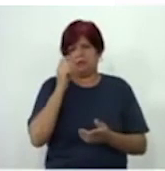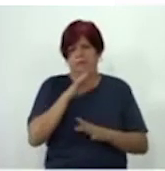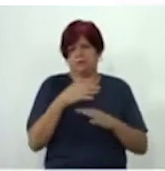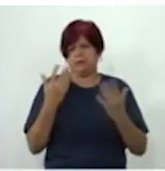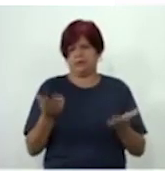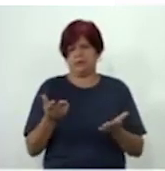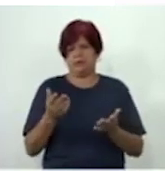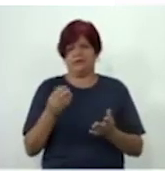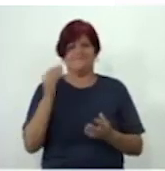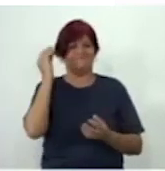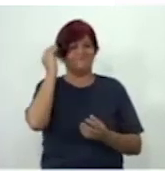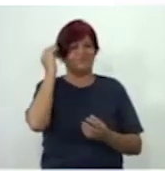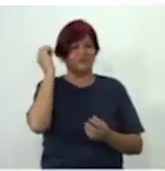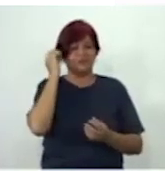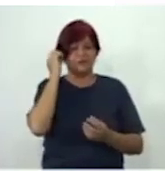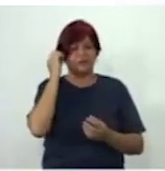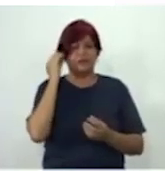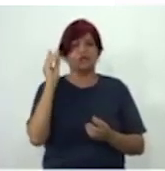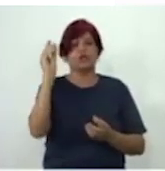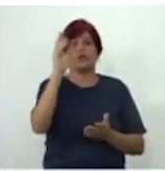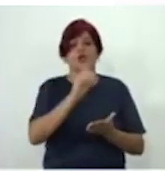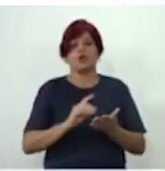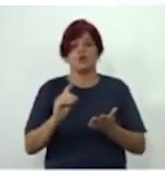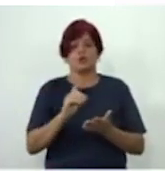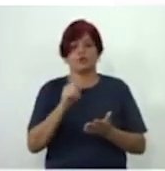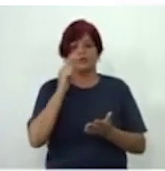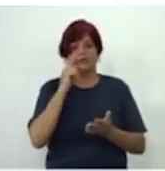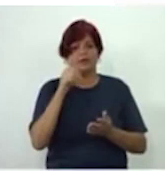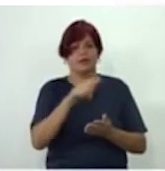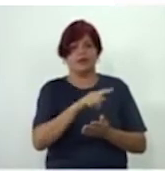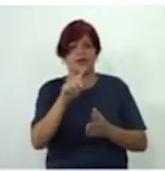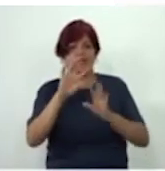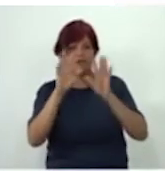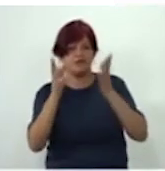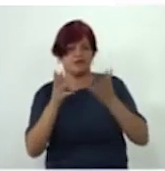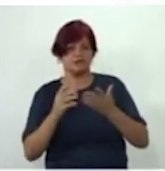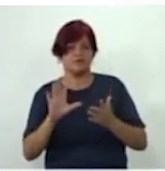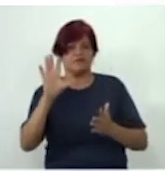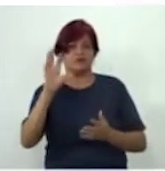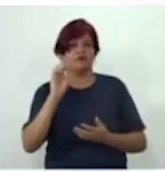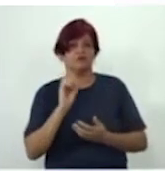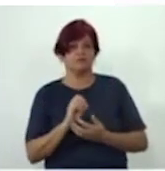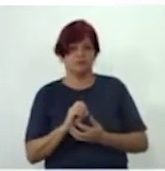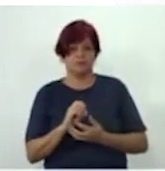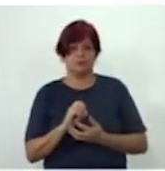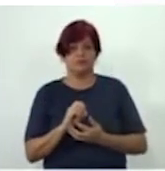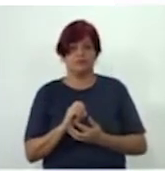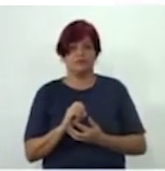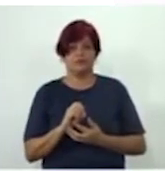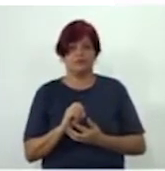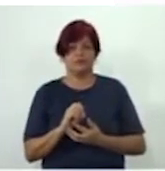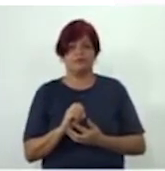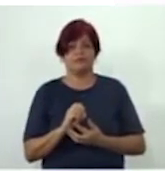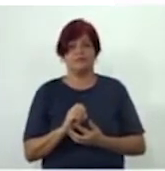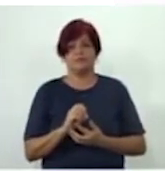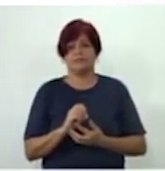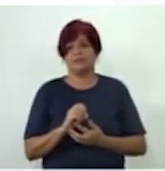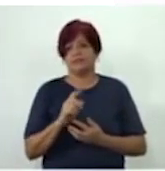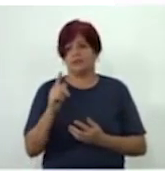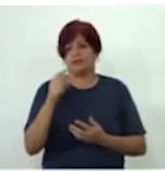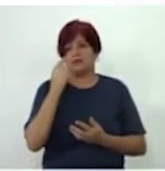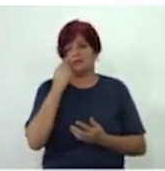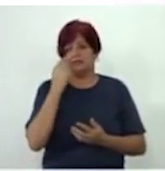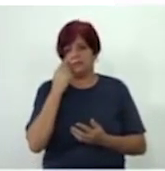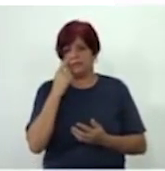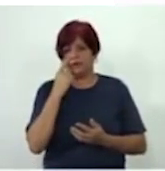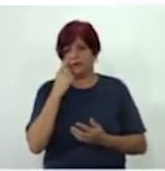debemos tener en cuenta los datos que aparecen en la figura 50 y el que aparece en